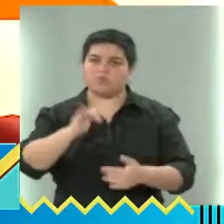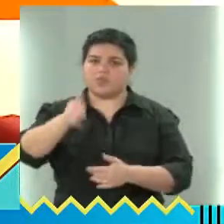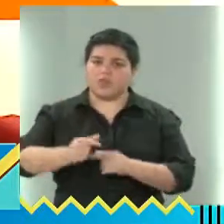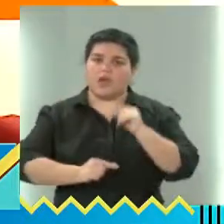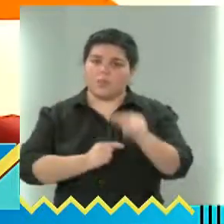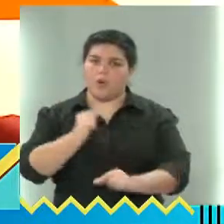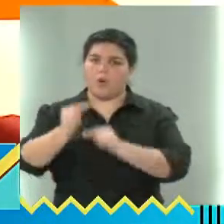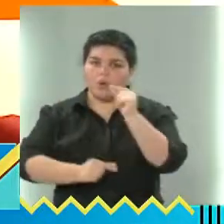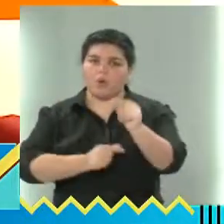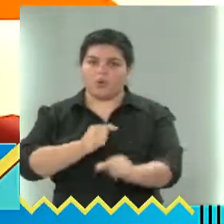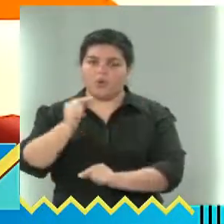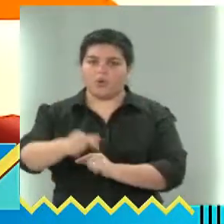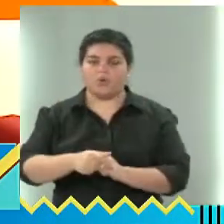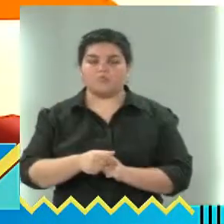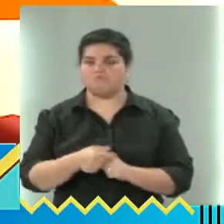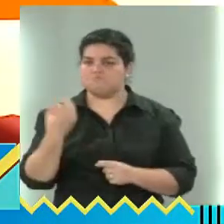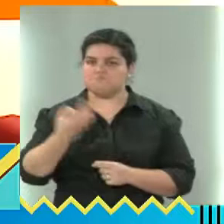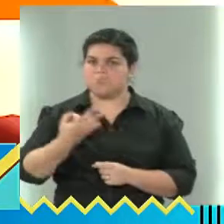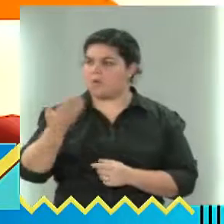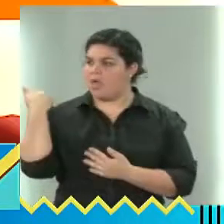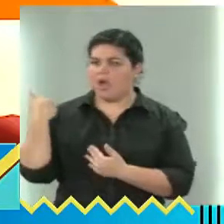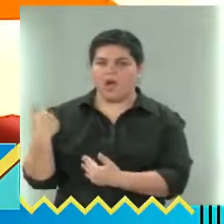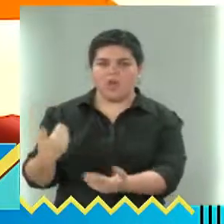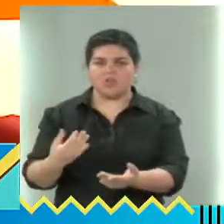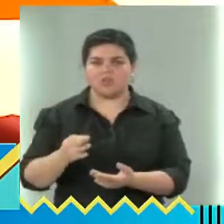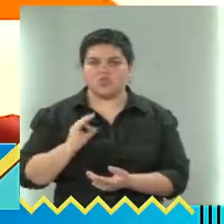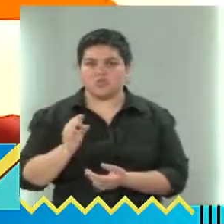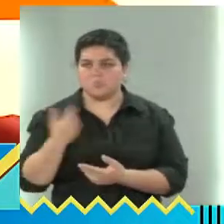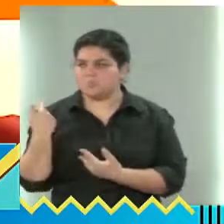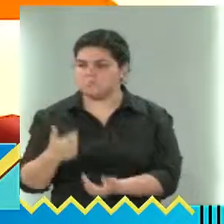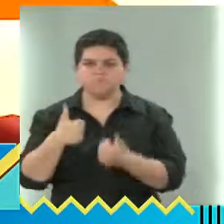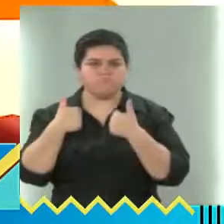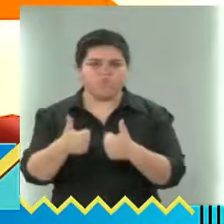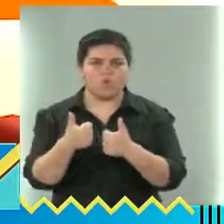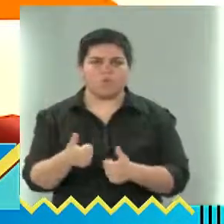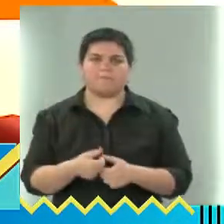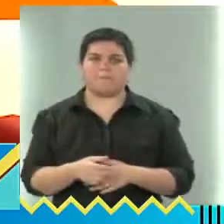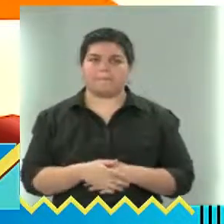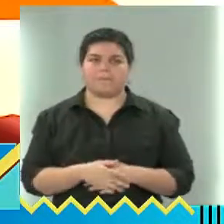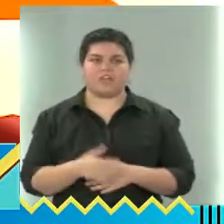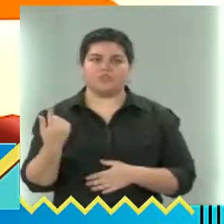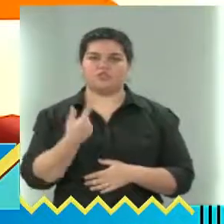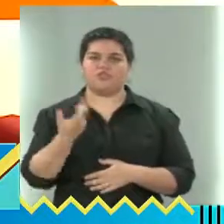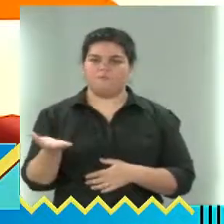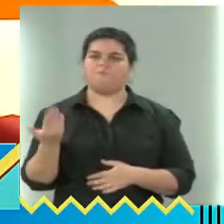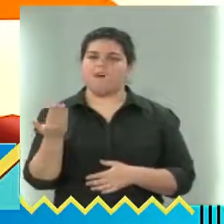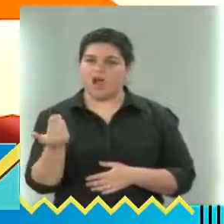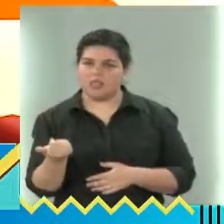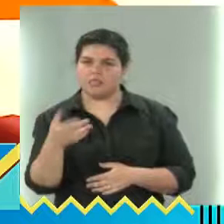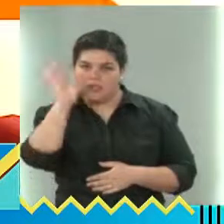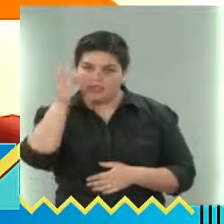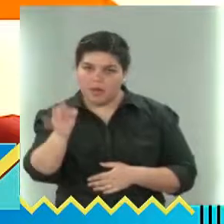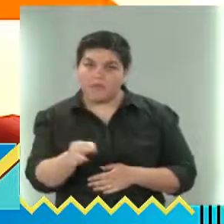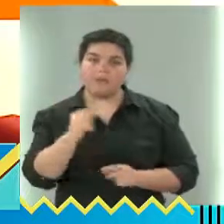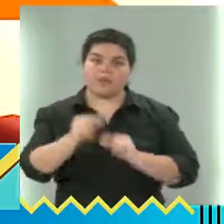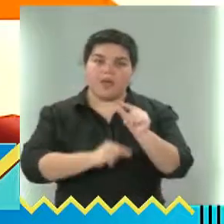que con muy buenos resultados en estos últimos años, por más que no sea el incremento al cual queremos llegar, pero bueno, el cambio cultural se